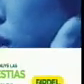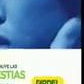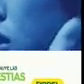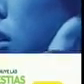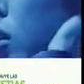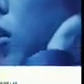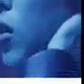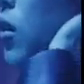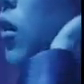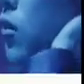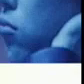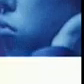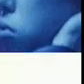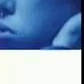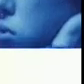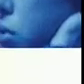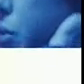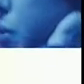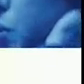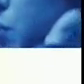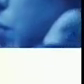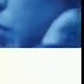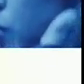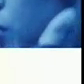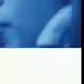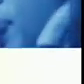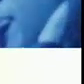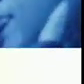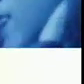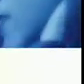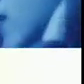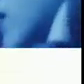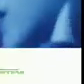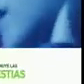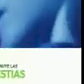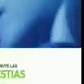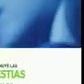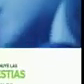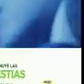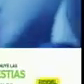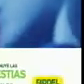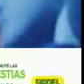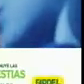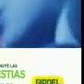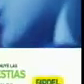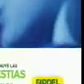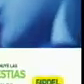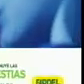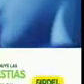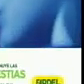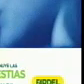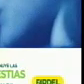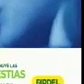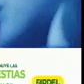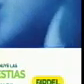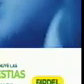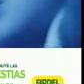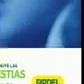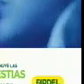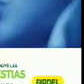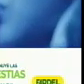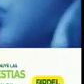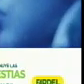defunciones corresponden a personas entre los 20 a 39 años y además de provocar la muerte puede